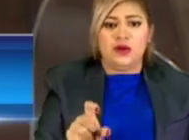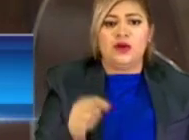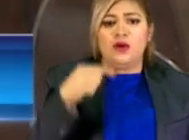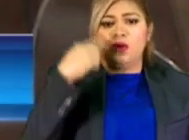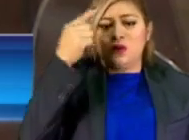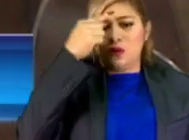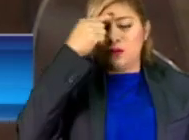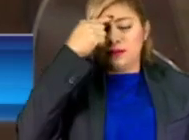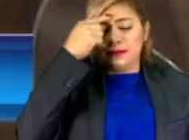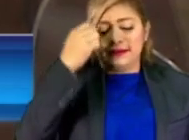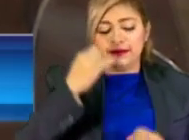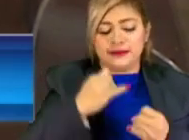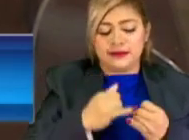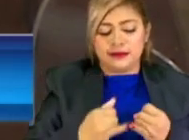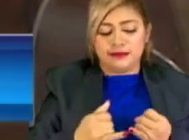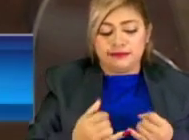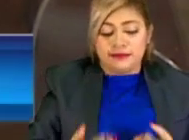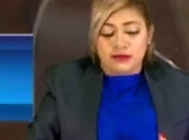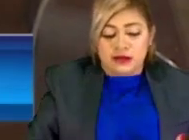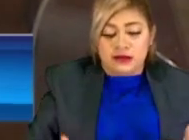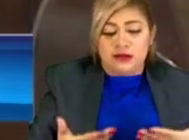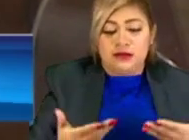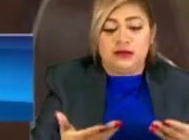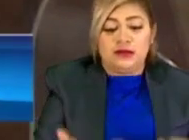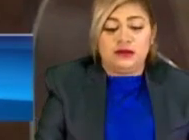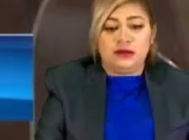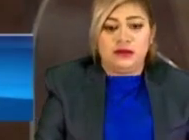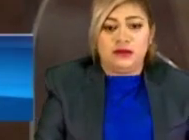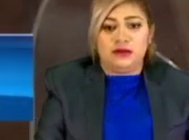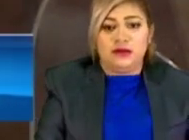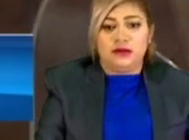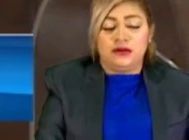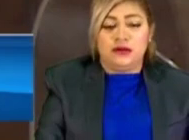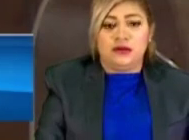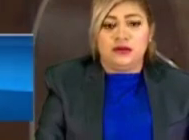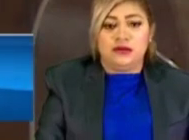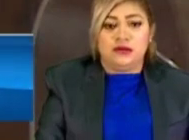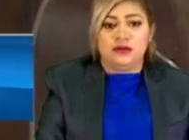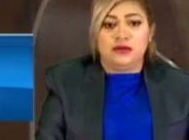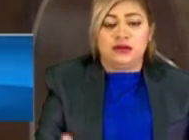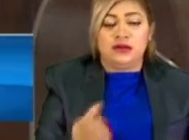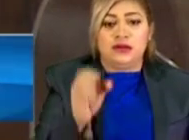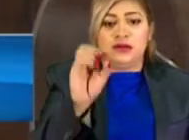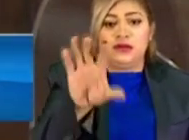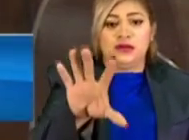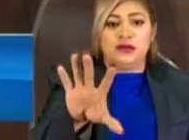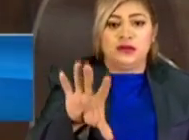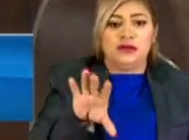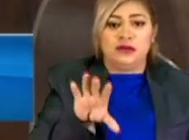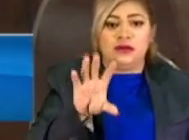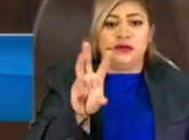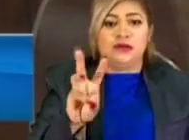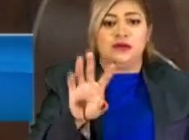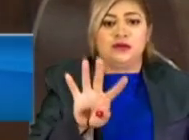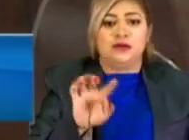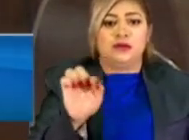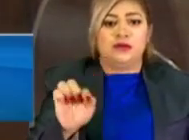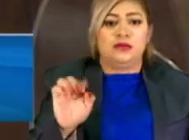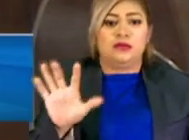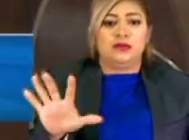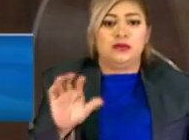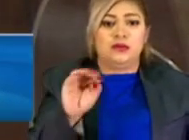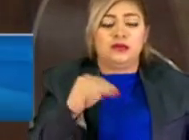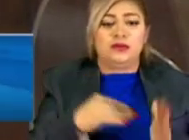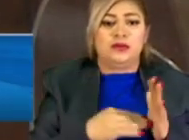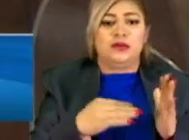entregado 56 obras de infraestructura pública por 564.5 millones de